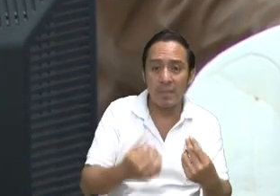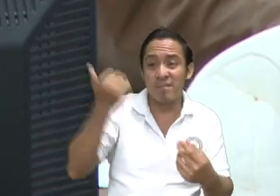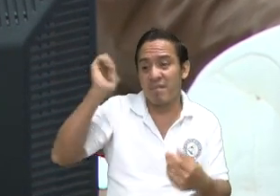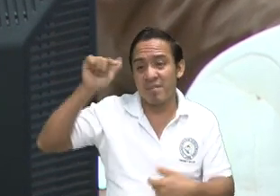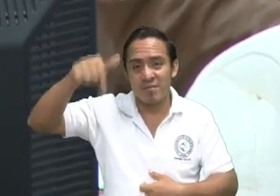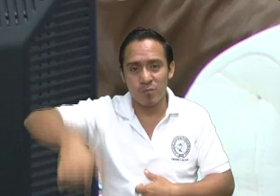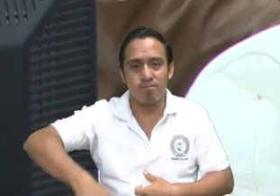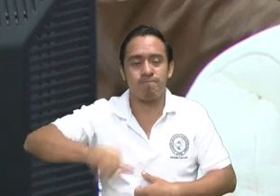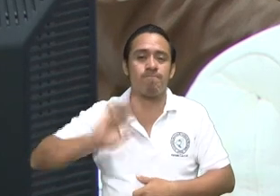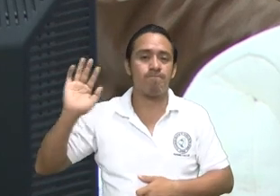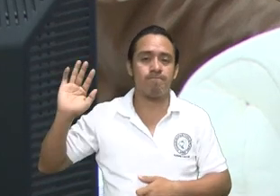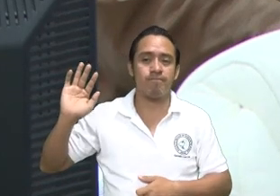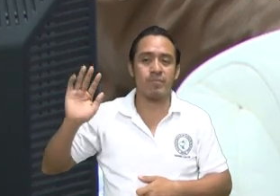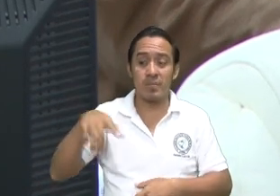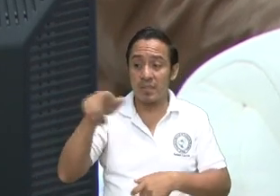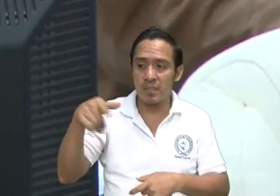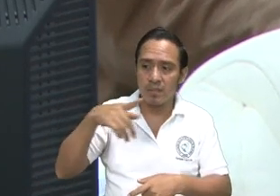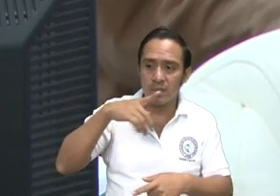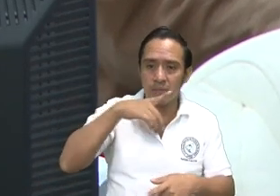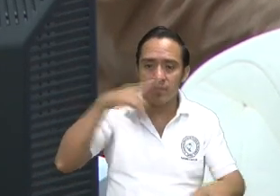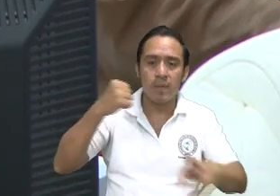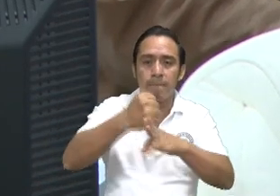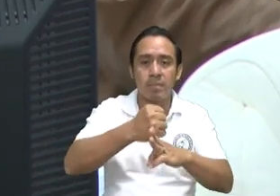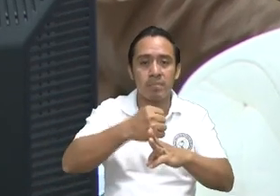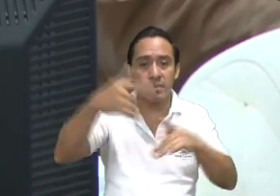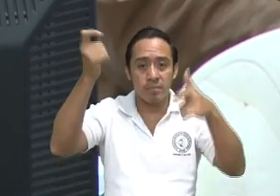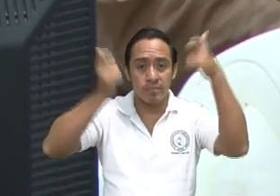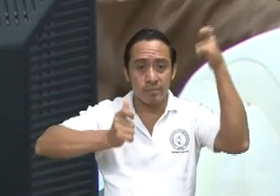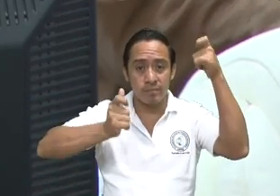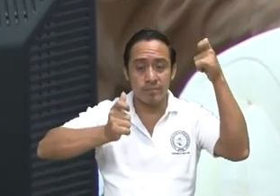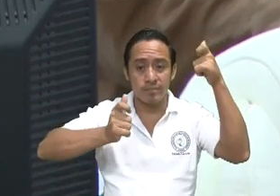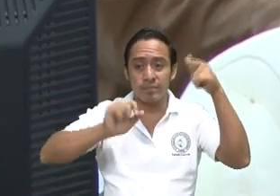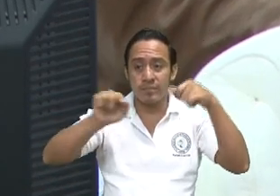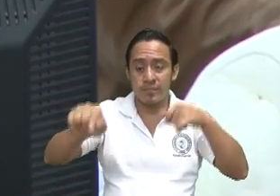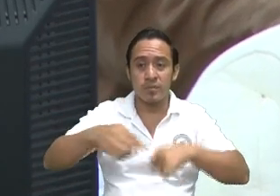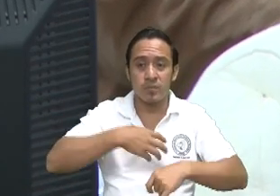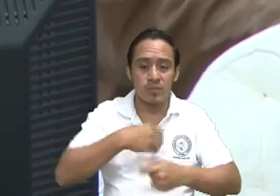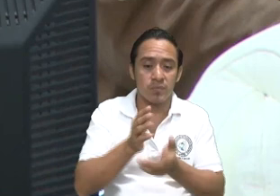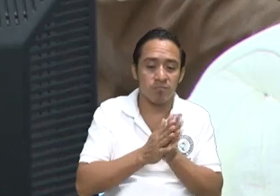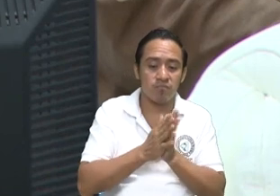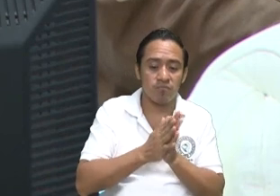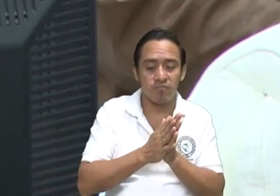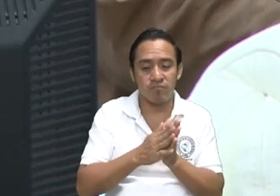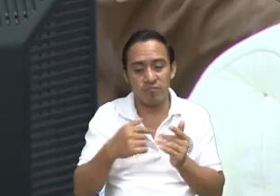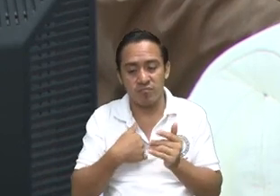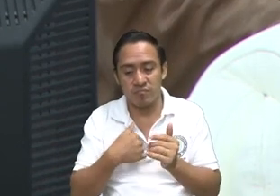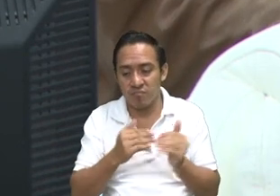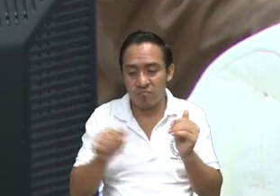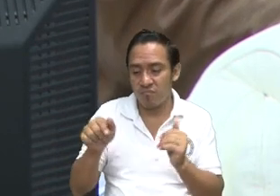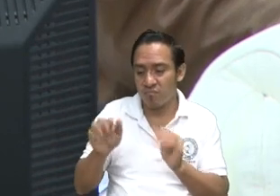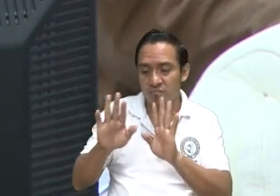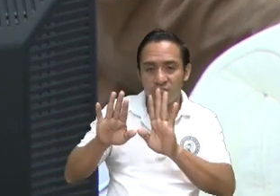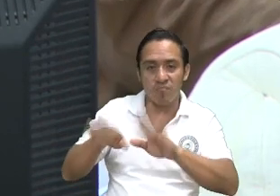hoy, los que asesinaron al general Sandino, pusieron sus propios intereses por encima de